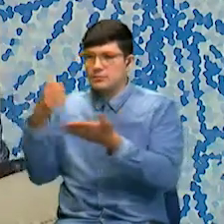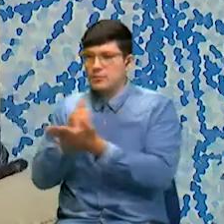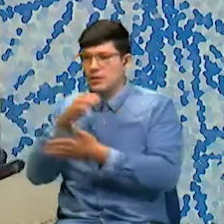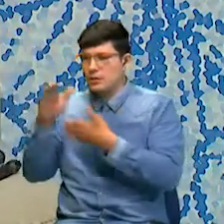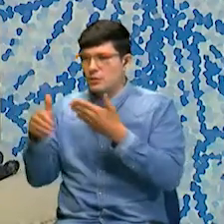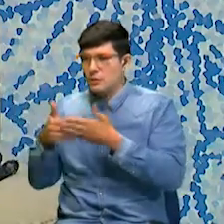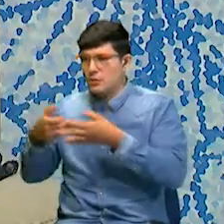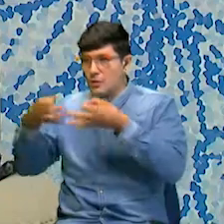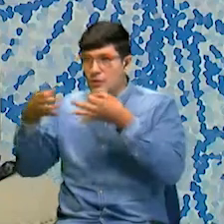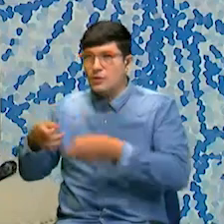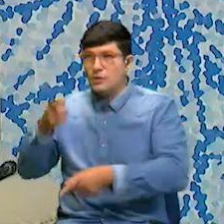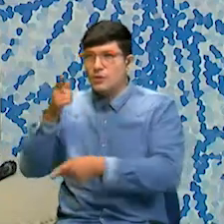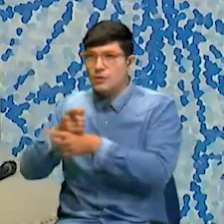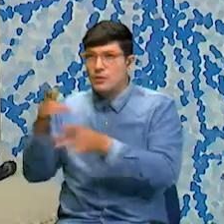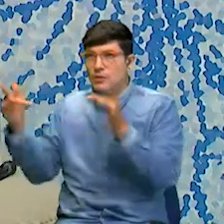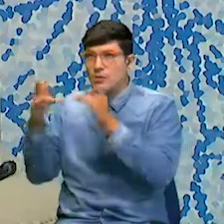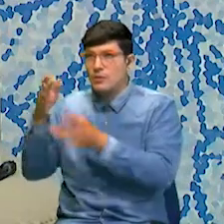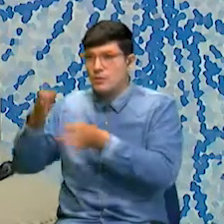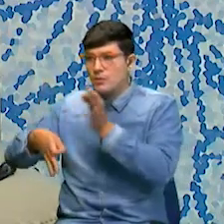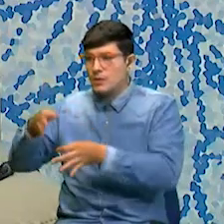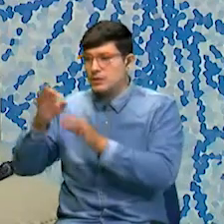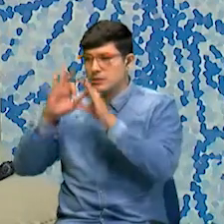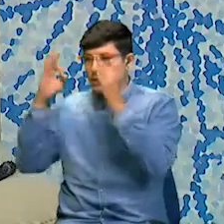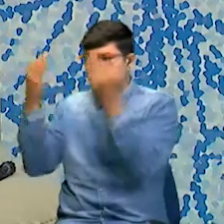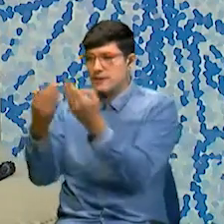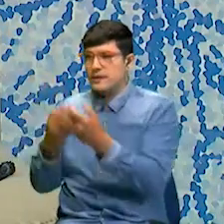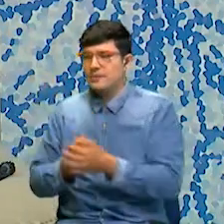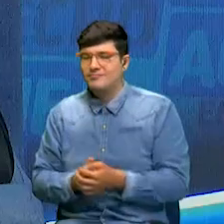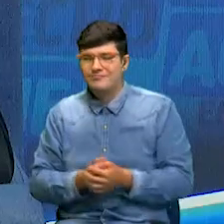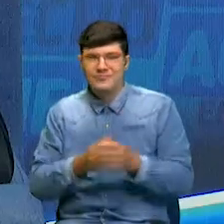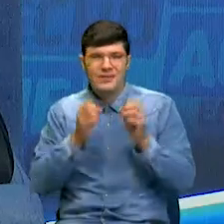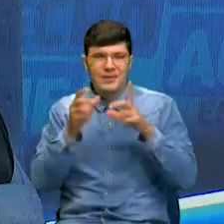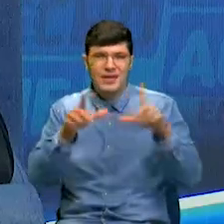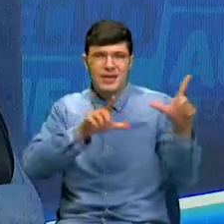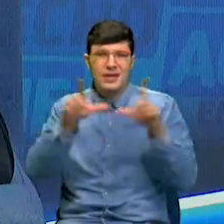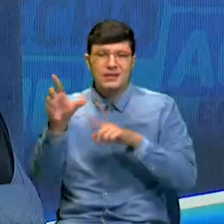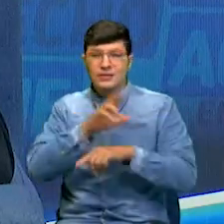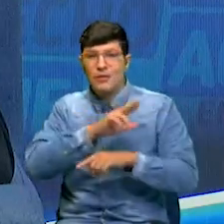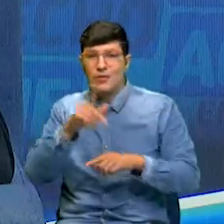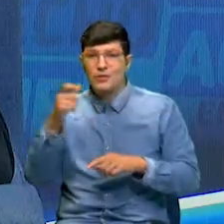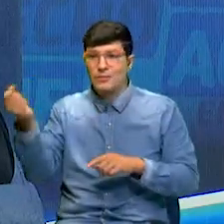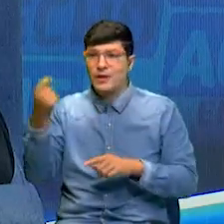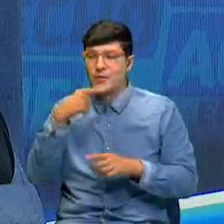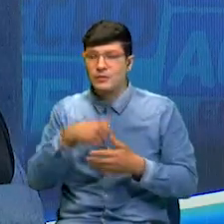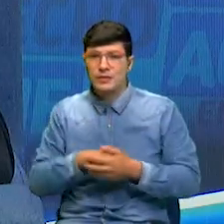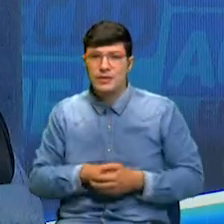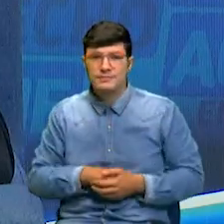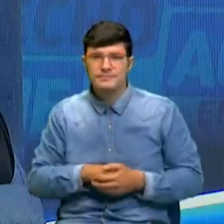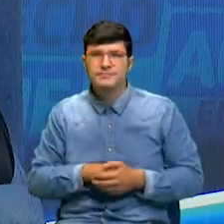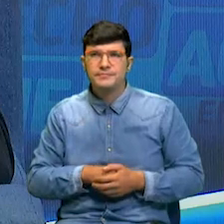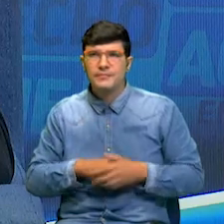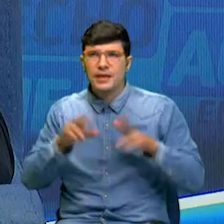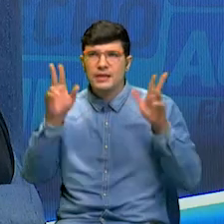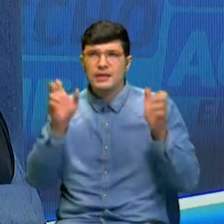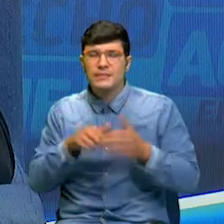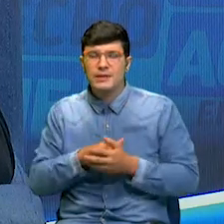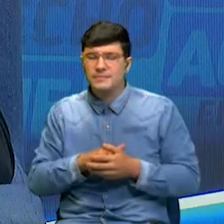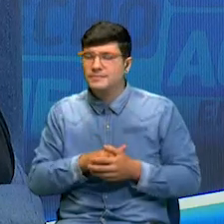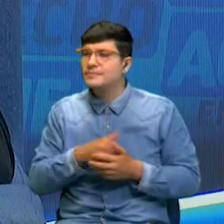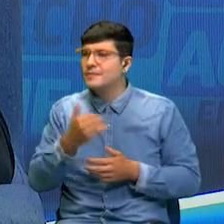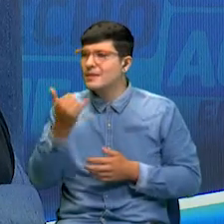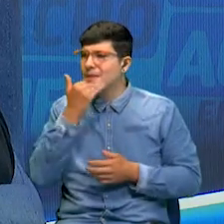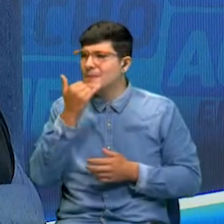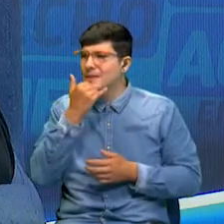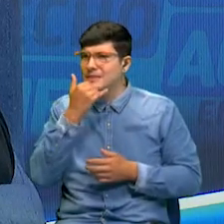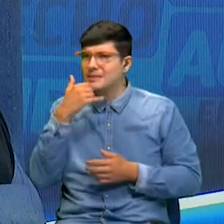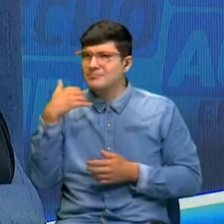se haga por medio del juez de familia. Bueno, otro tema que me preguntaban es con respecto a qué pasa